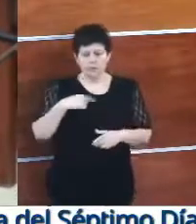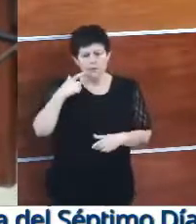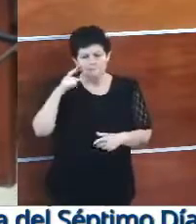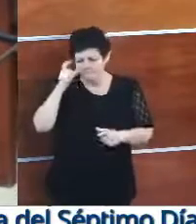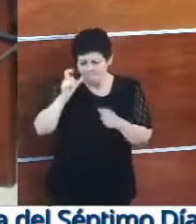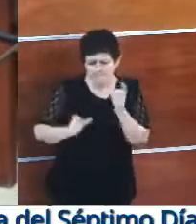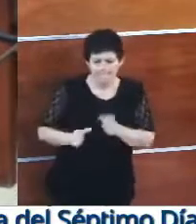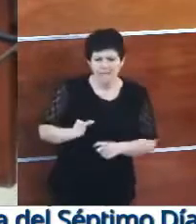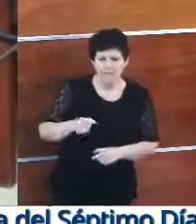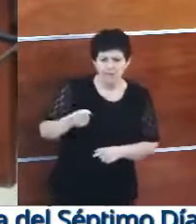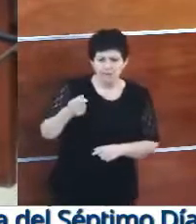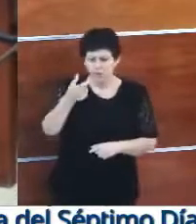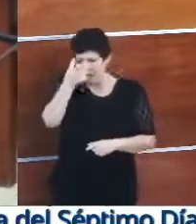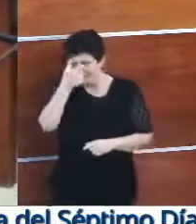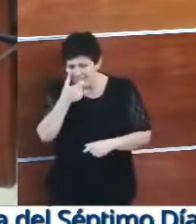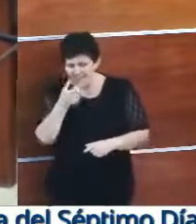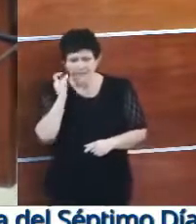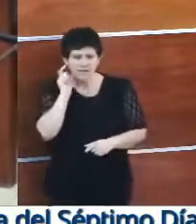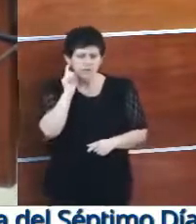los sordos.